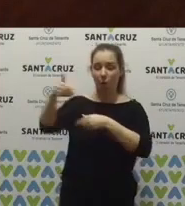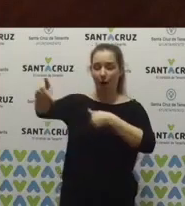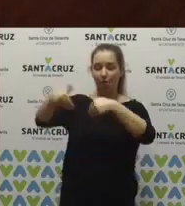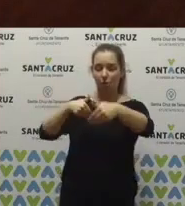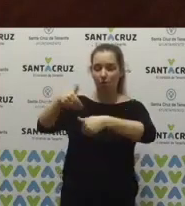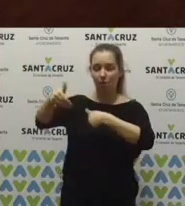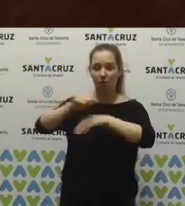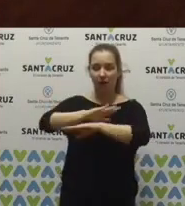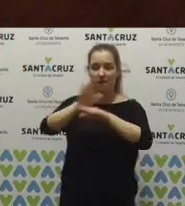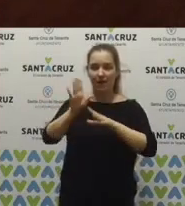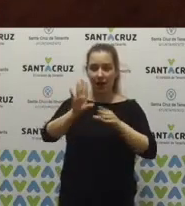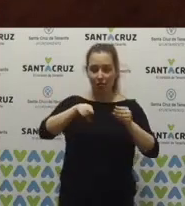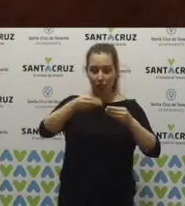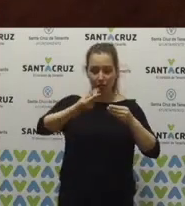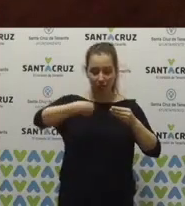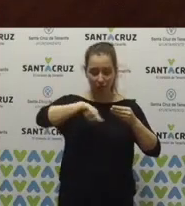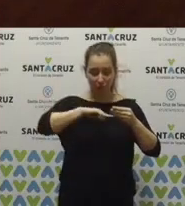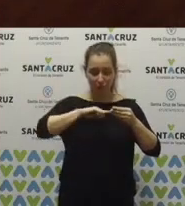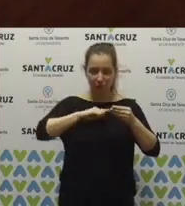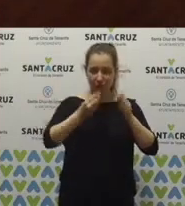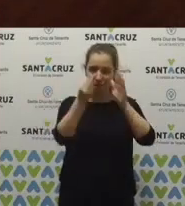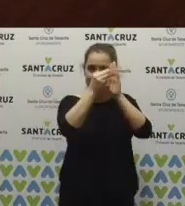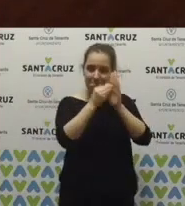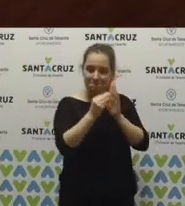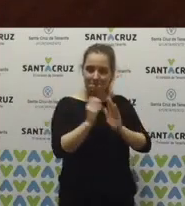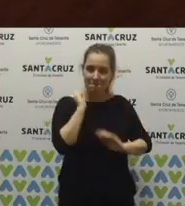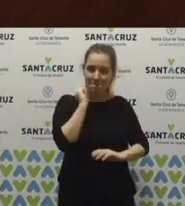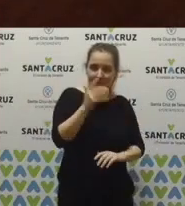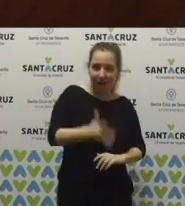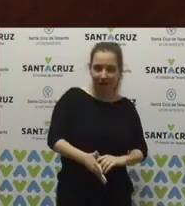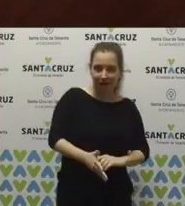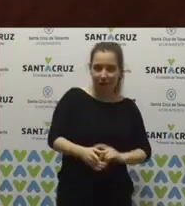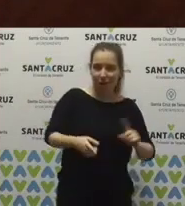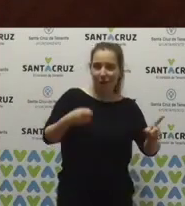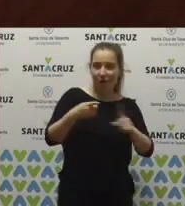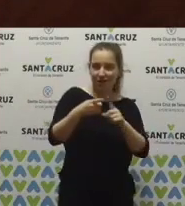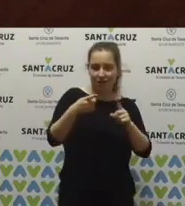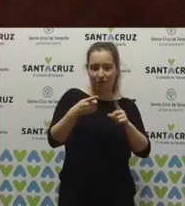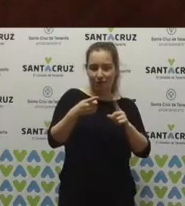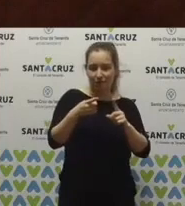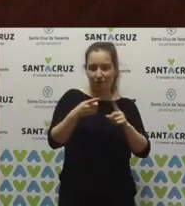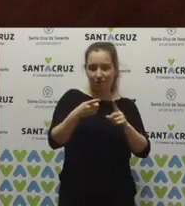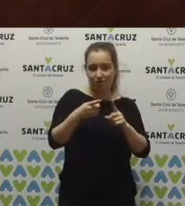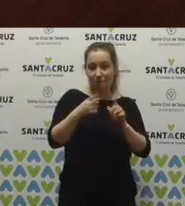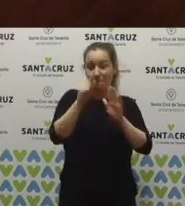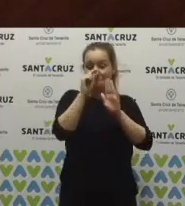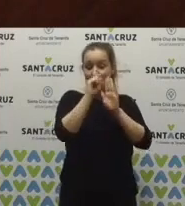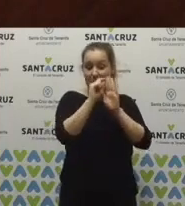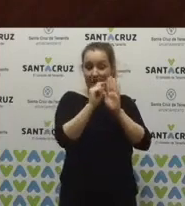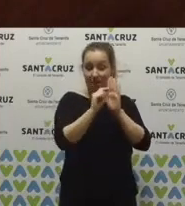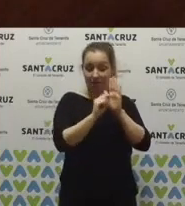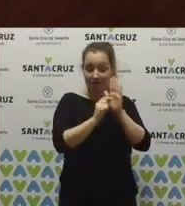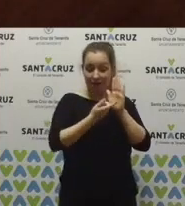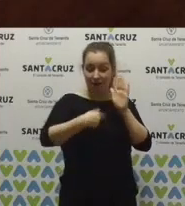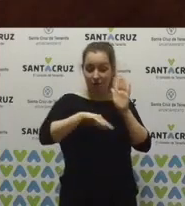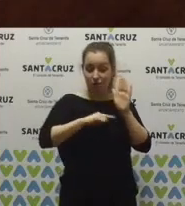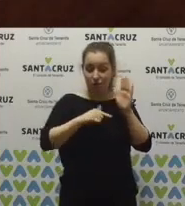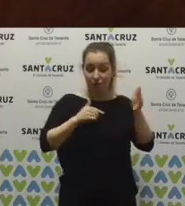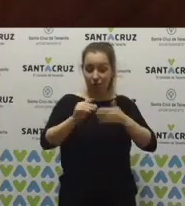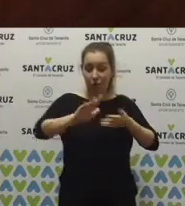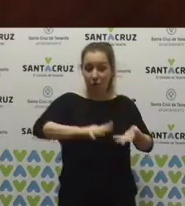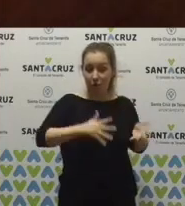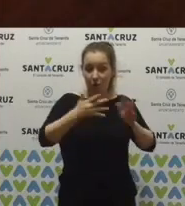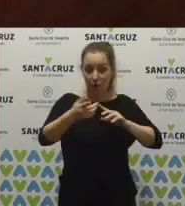mucho mejor será para poder trabajar en el conjunto de las medidas que podamos implementar para